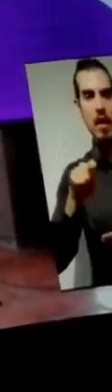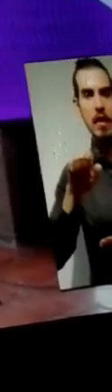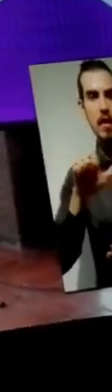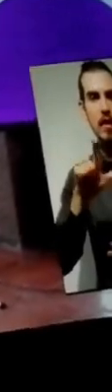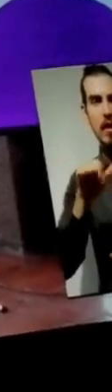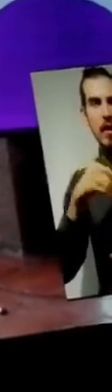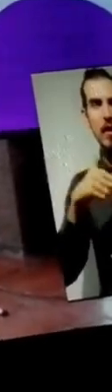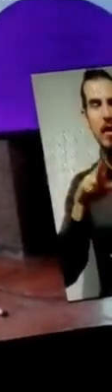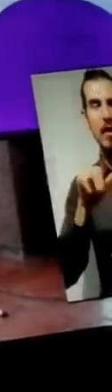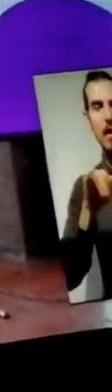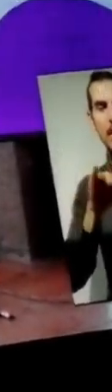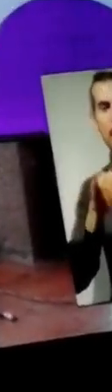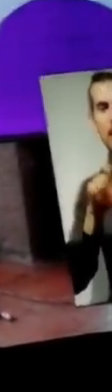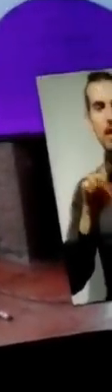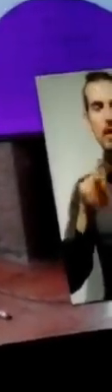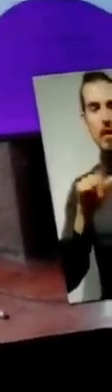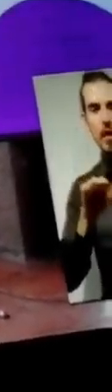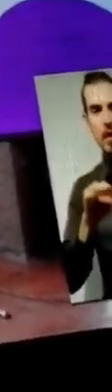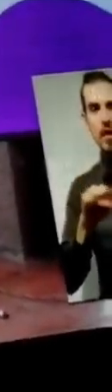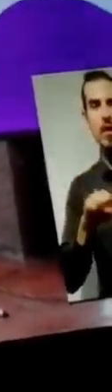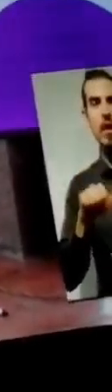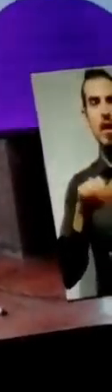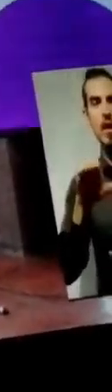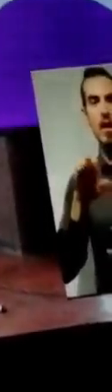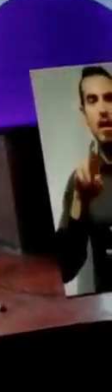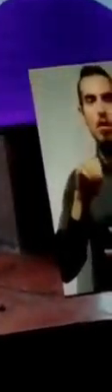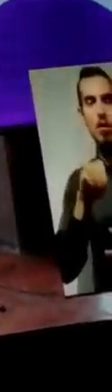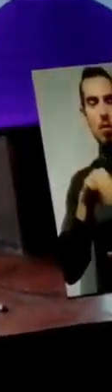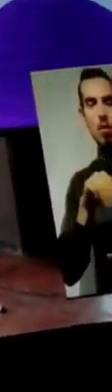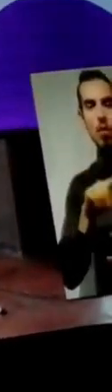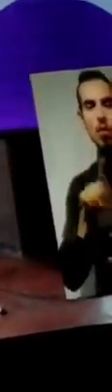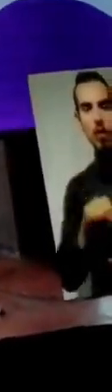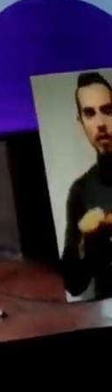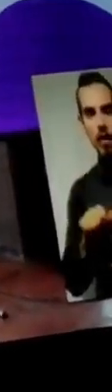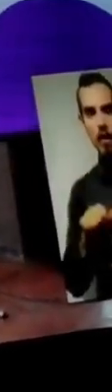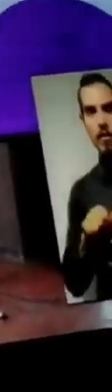y la Hermosa. Hasta ahorita estas son las autorizadas con el recurso del Repube.